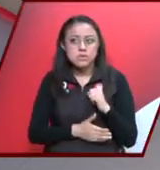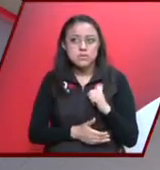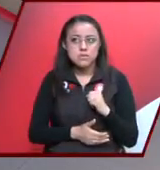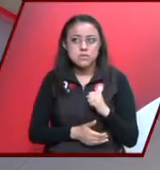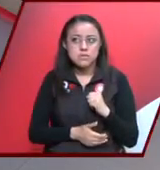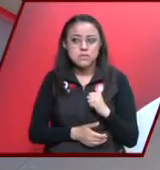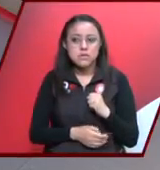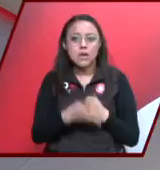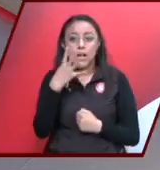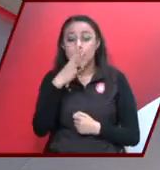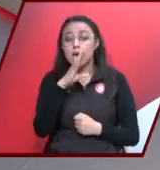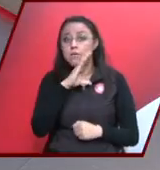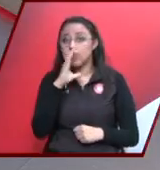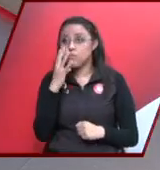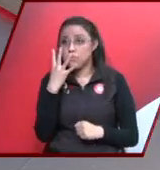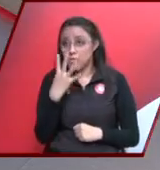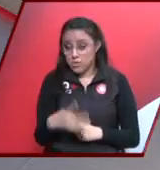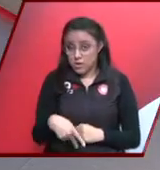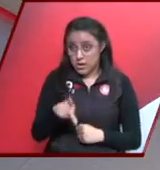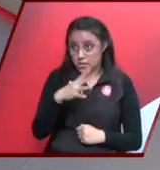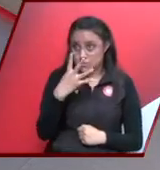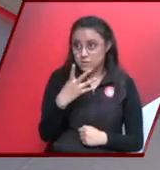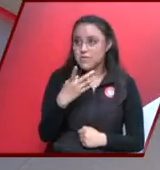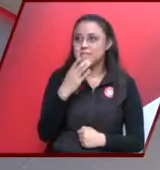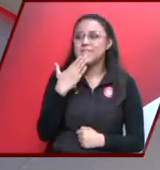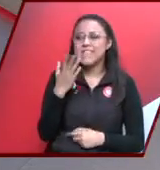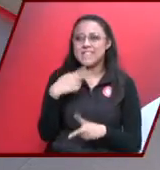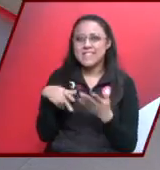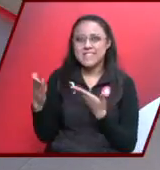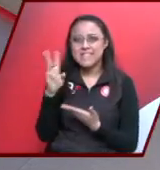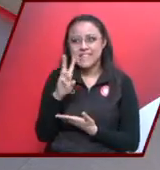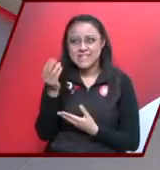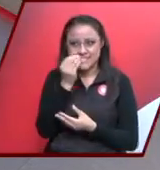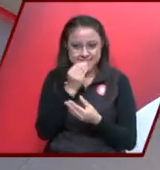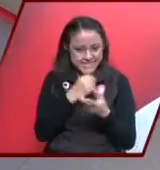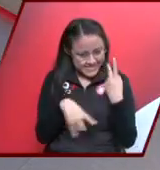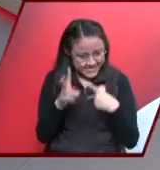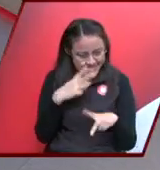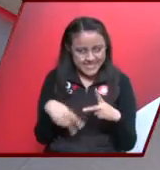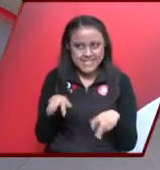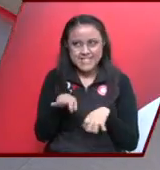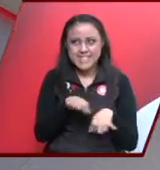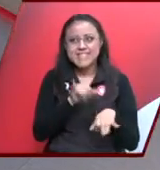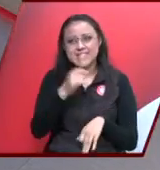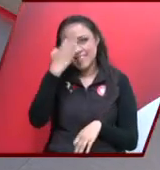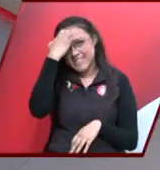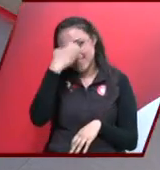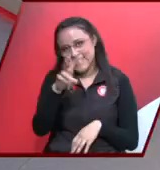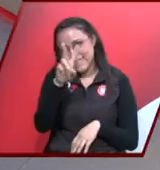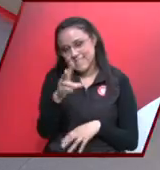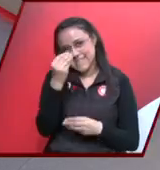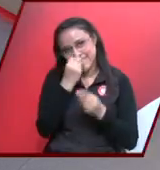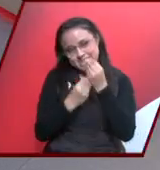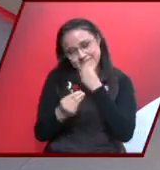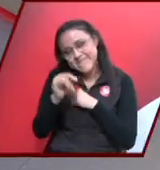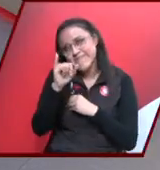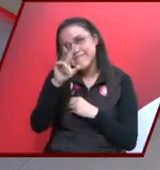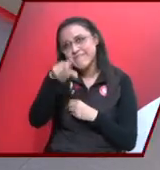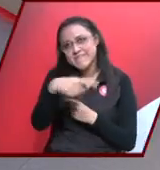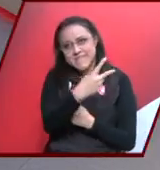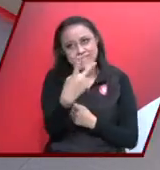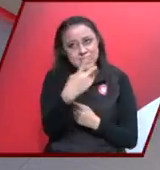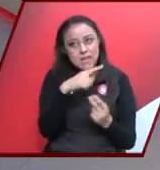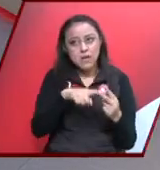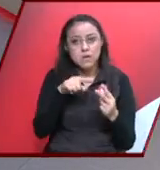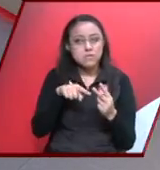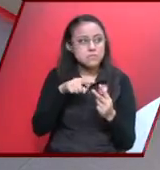Finiquito. Cada cuatro. Ahí está. Cada. Estás contenta de llegar a un viernes a trabajar, ¿verdad? Sí, ya extrañaba los viernes de dragones. Sí. Tú y el urbano